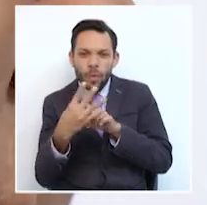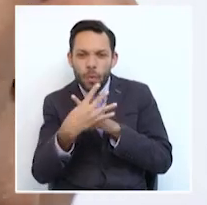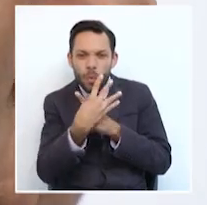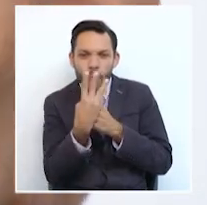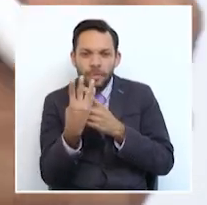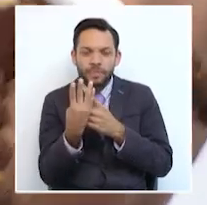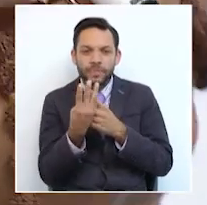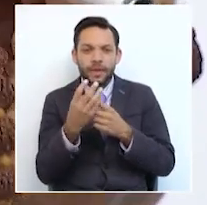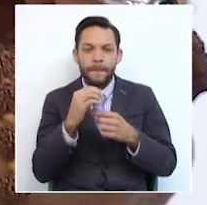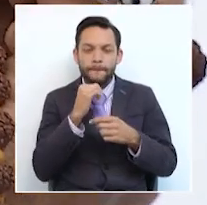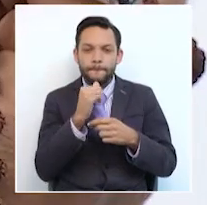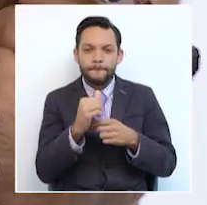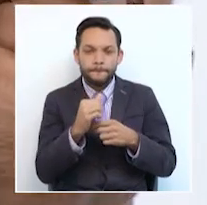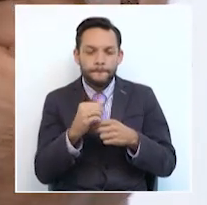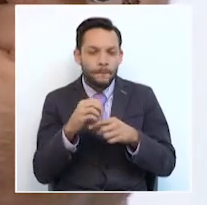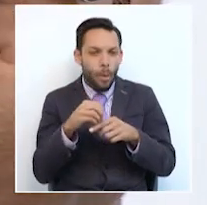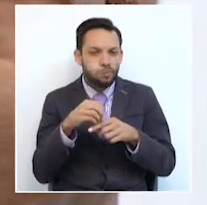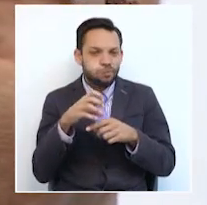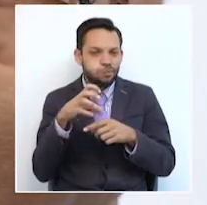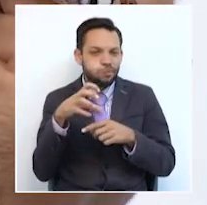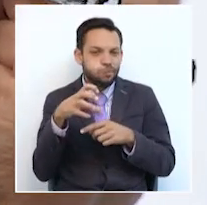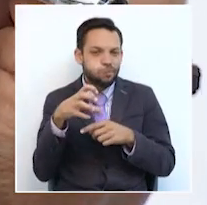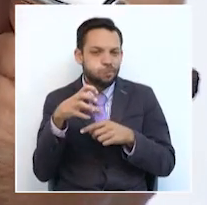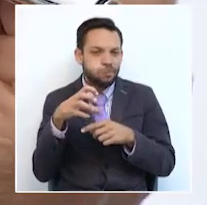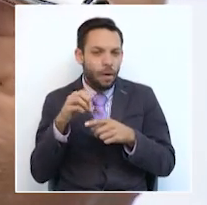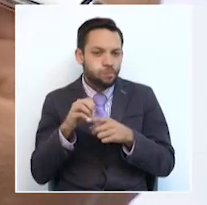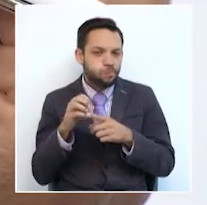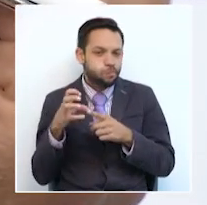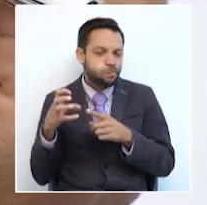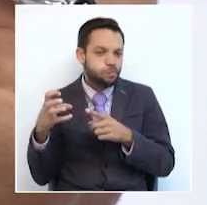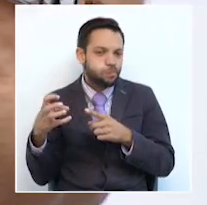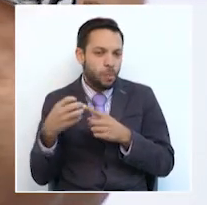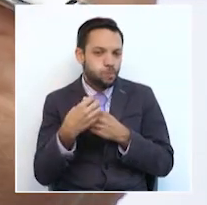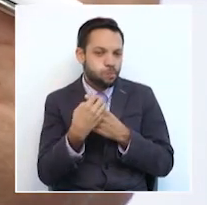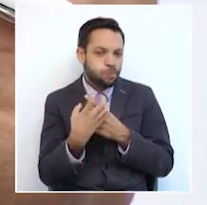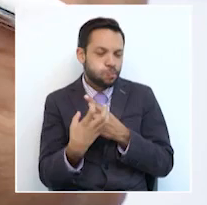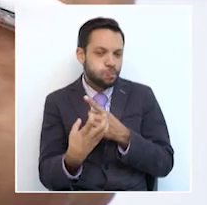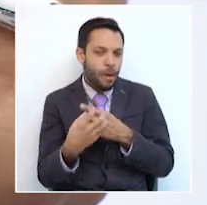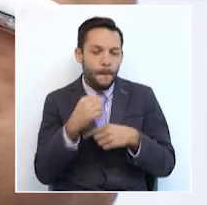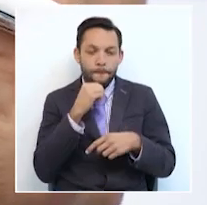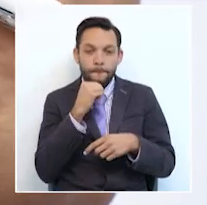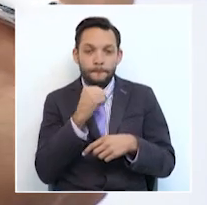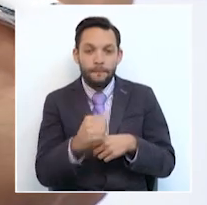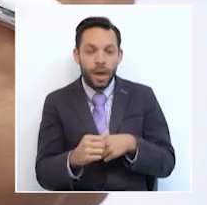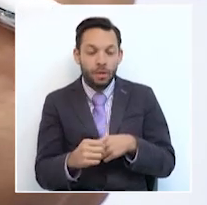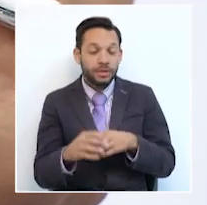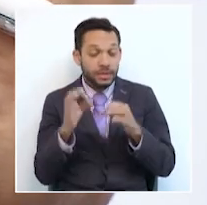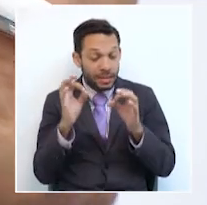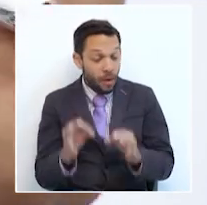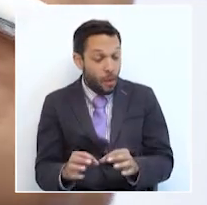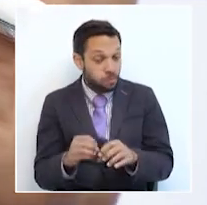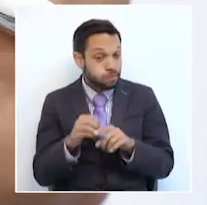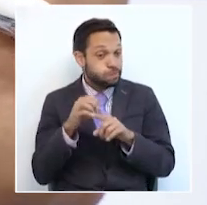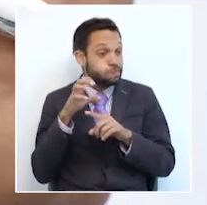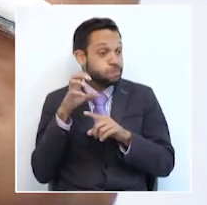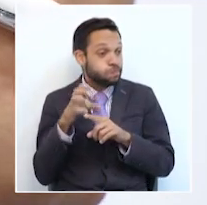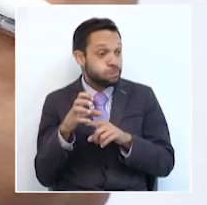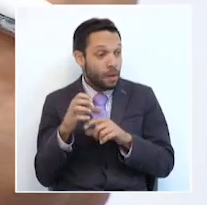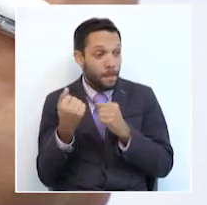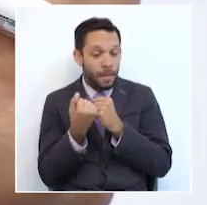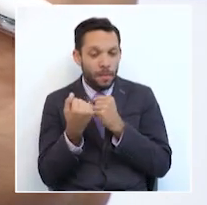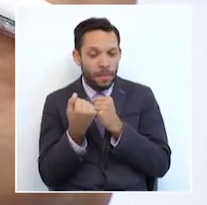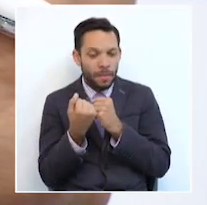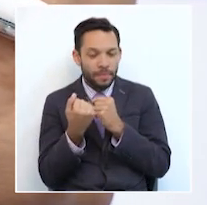una bomba esas largas que uno hembra que esto se infla informa acá y entonces queda una dilatación y esa dilatación comprime un